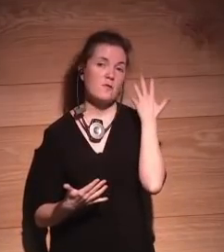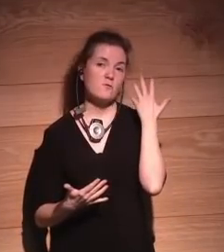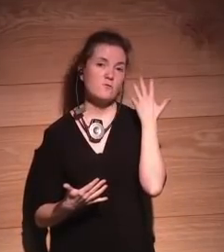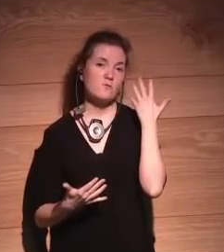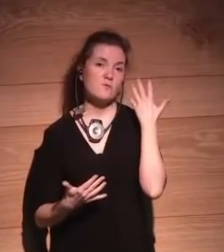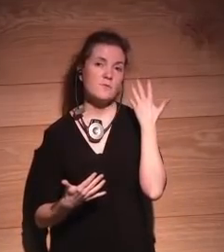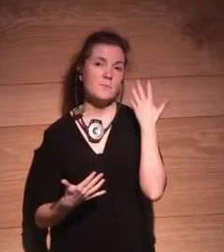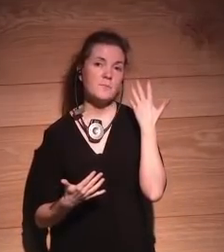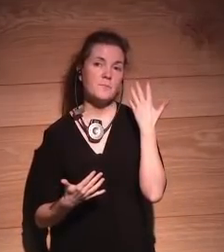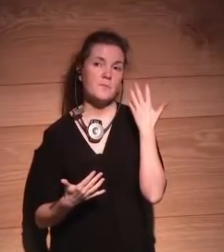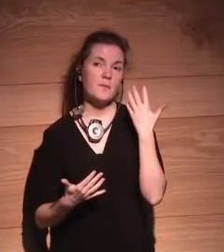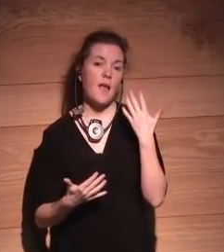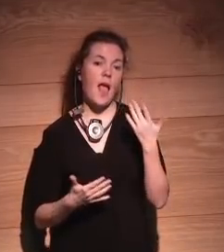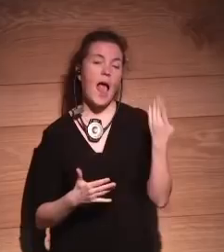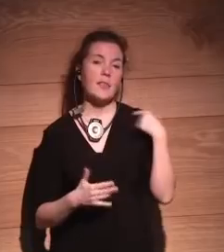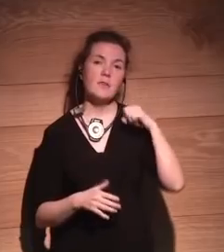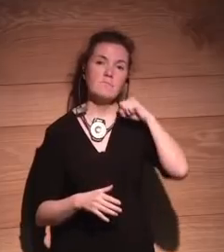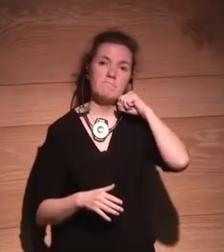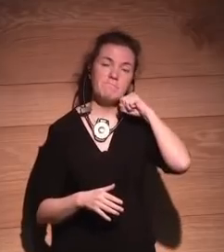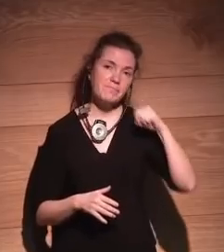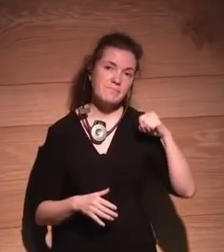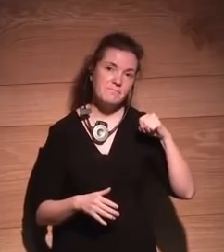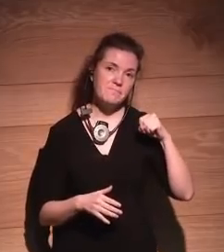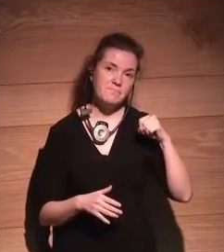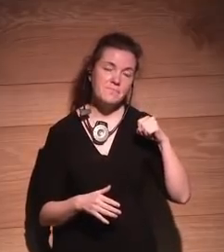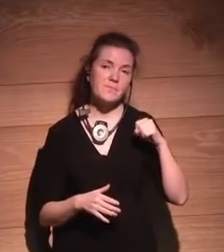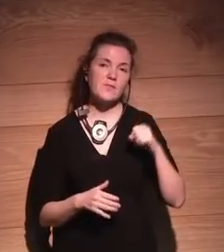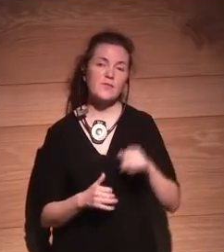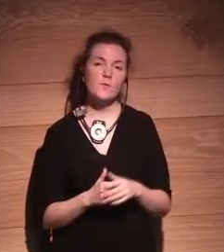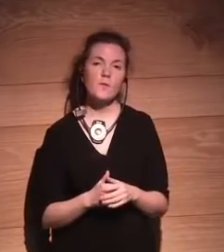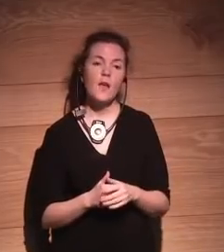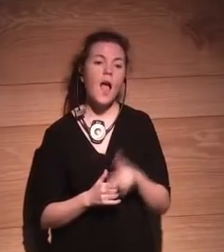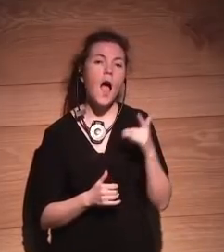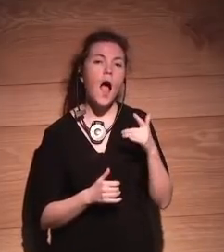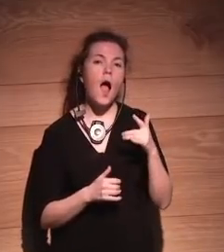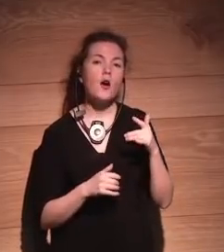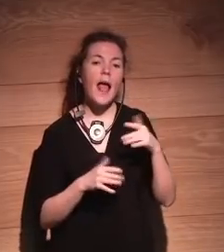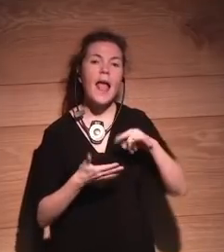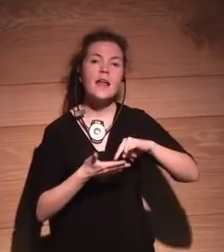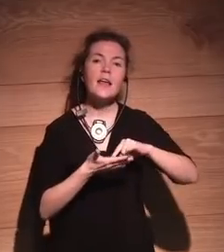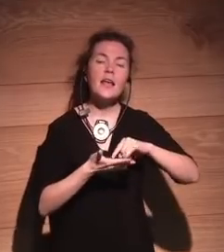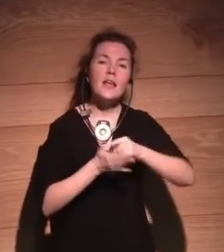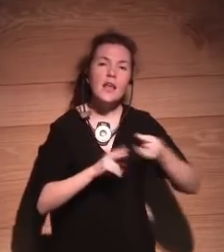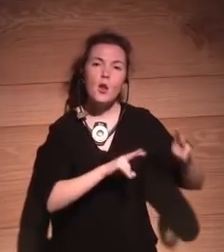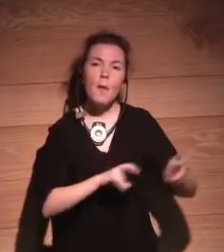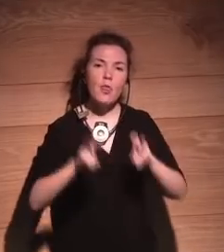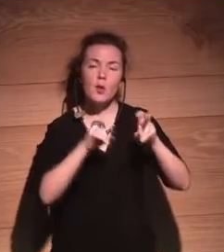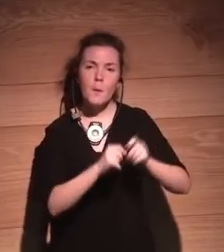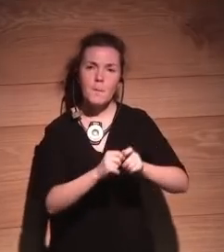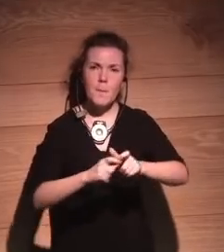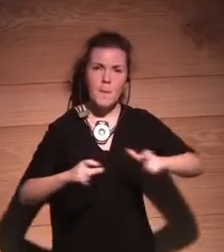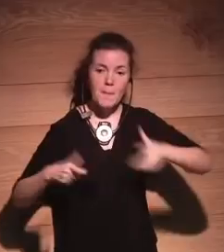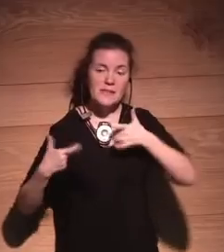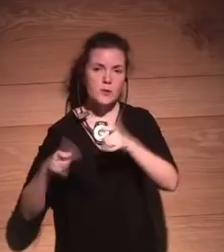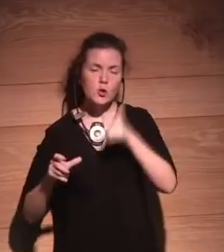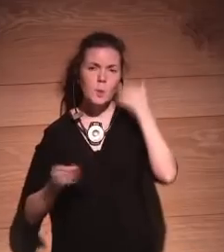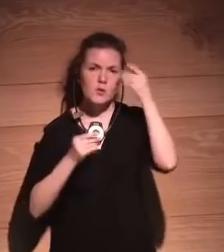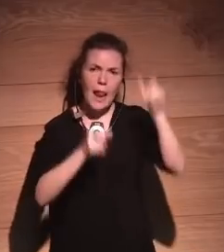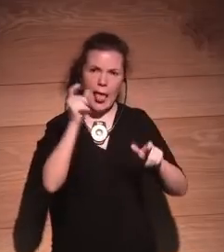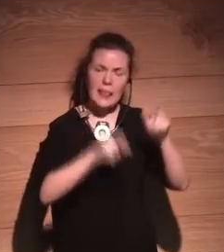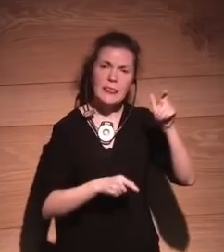estábamos amarrados y estamos captando más innovación en el sector. Yo creo que a la gente le